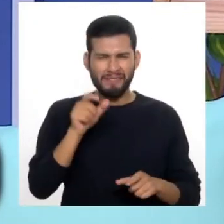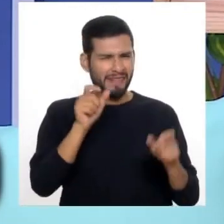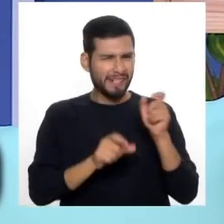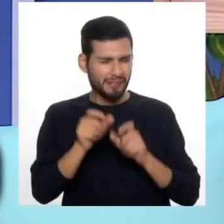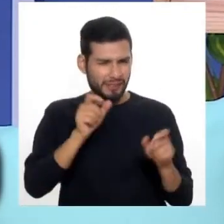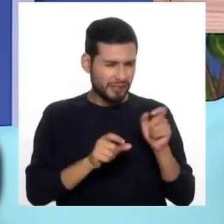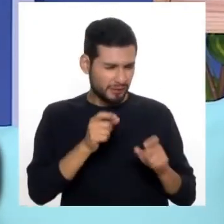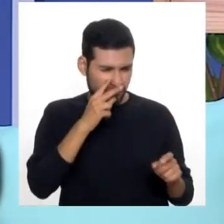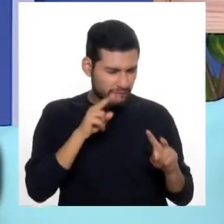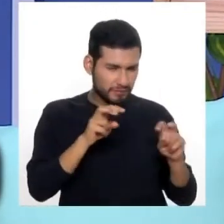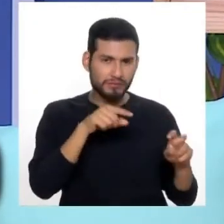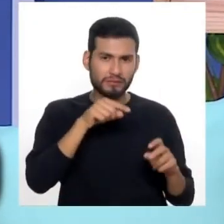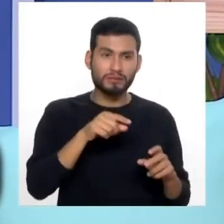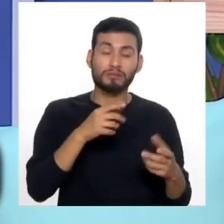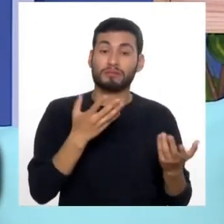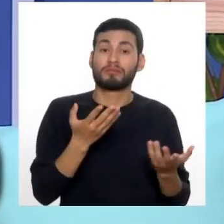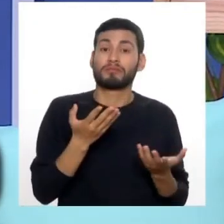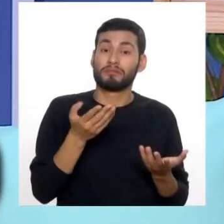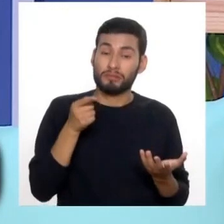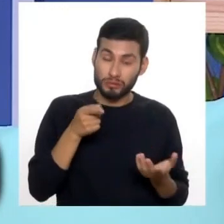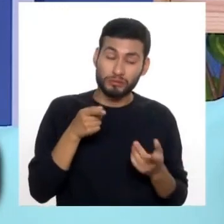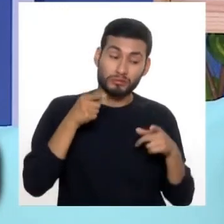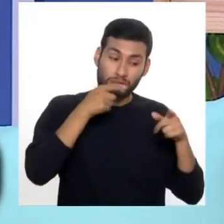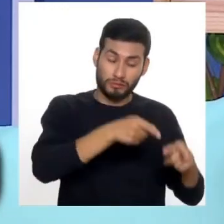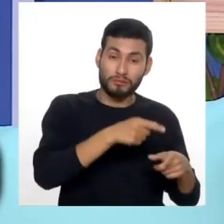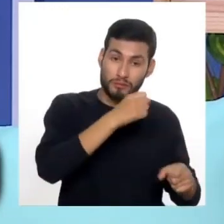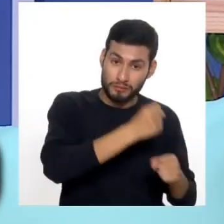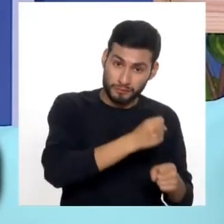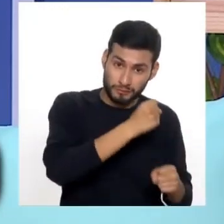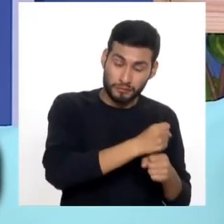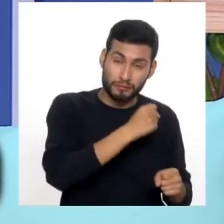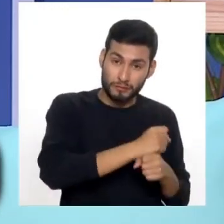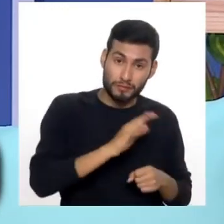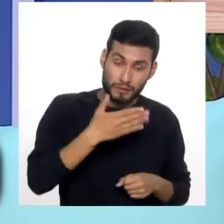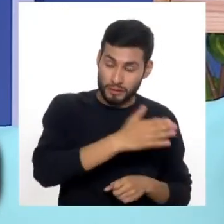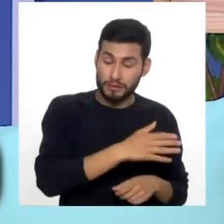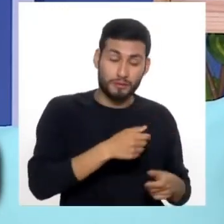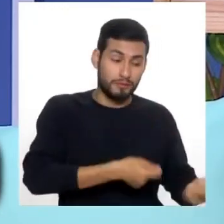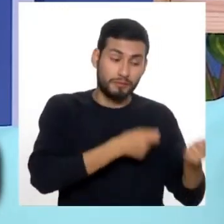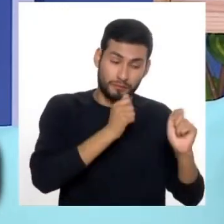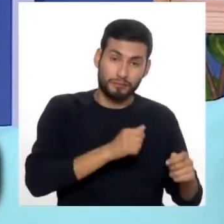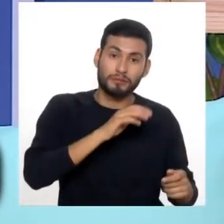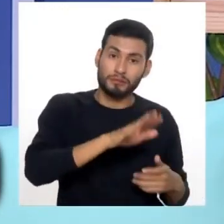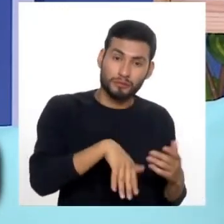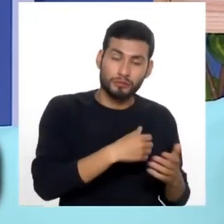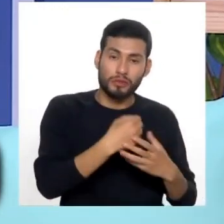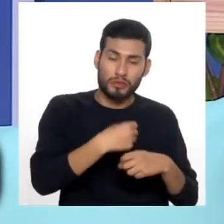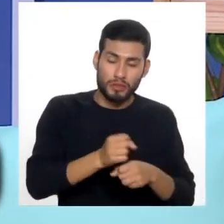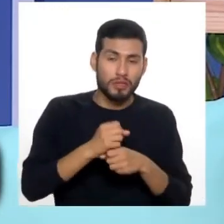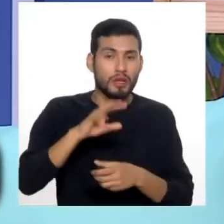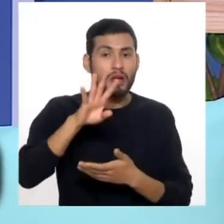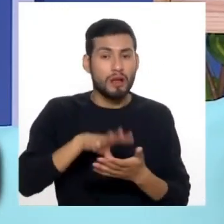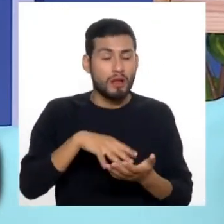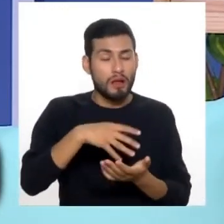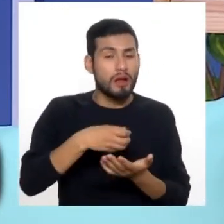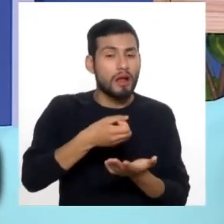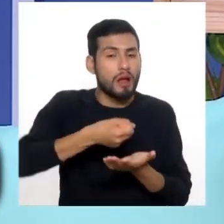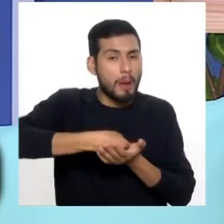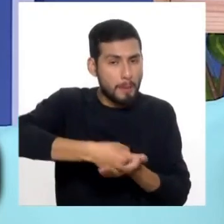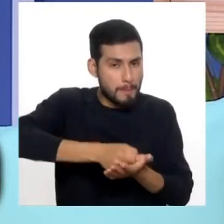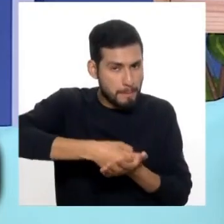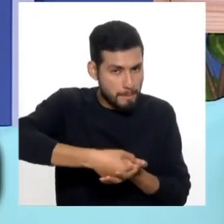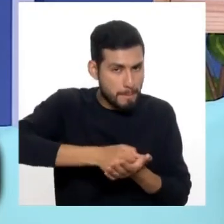personas involucradas directamente en el trabajo de la pesca y la producción de harina y pescado, ¿no? Que se van a ver